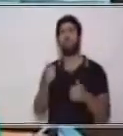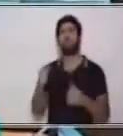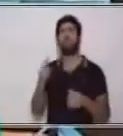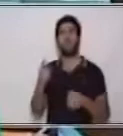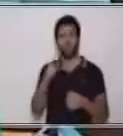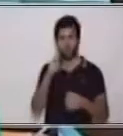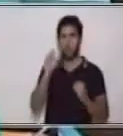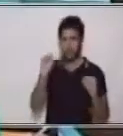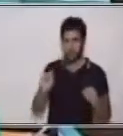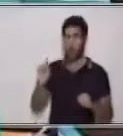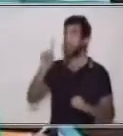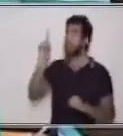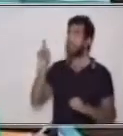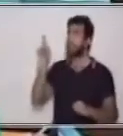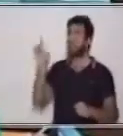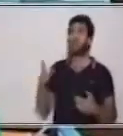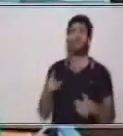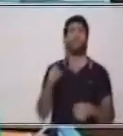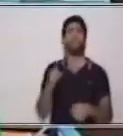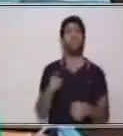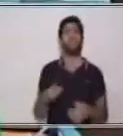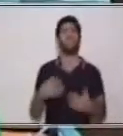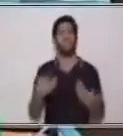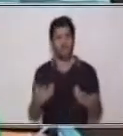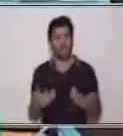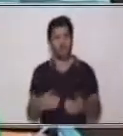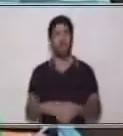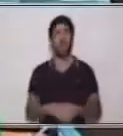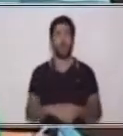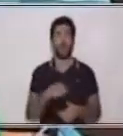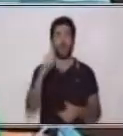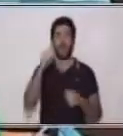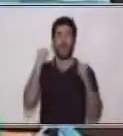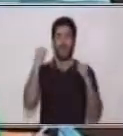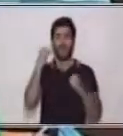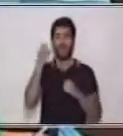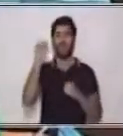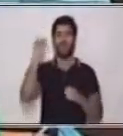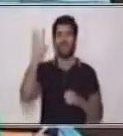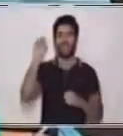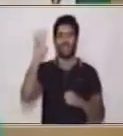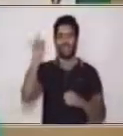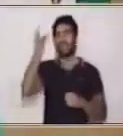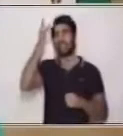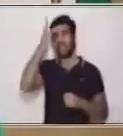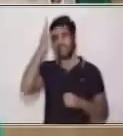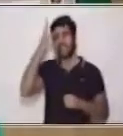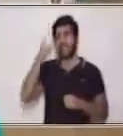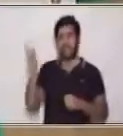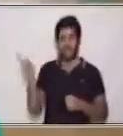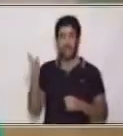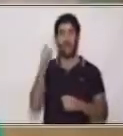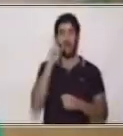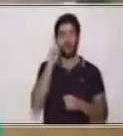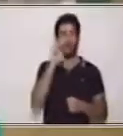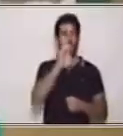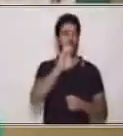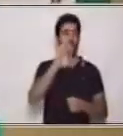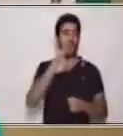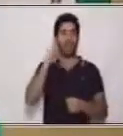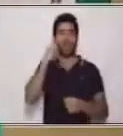contigo. Muy bien, te vas a ganar una estrellita. Se llama Eric